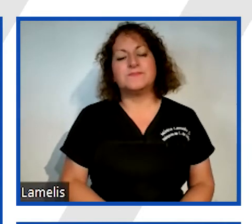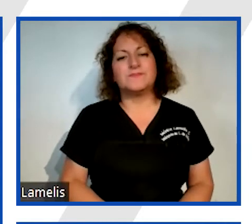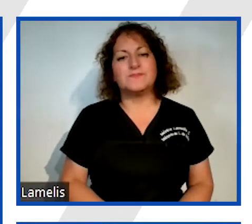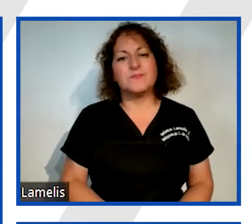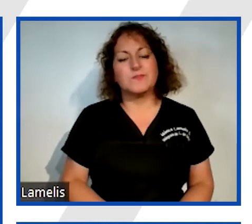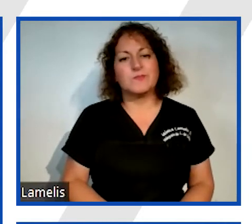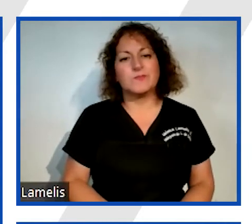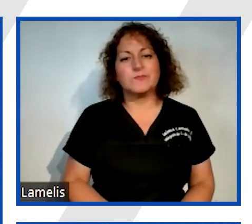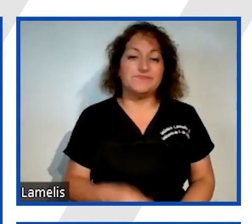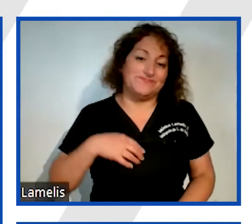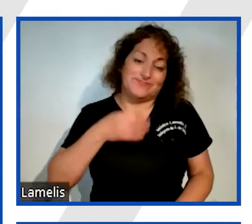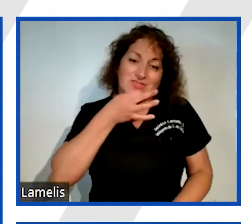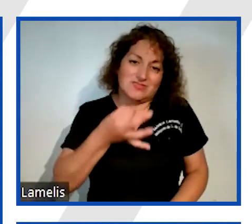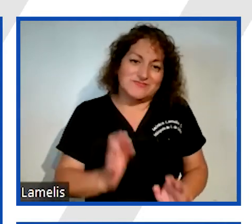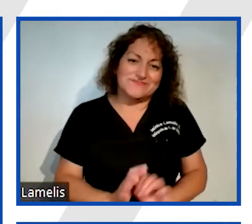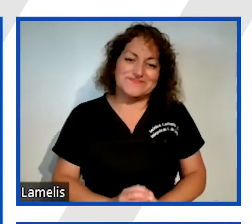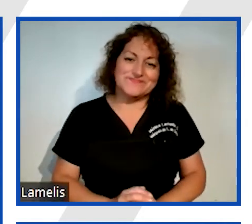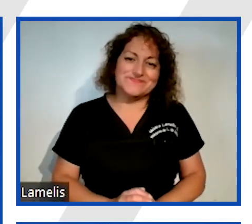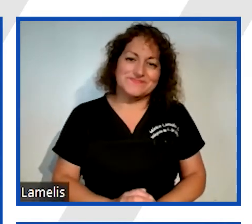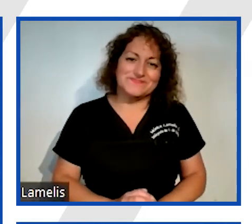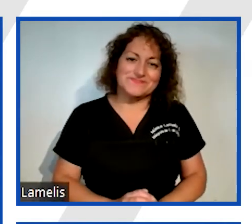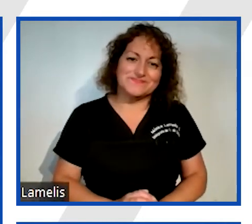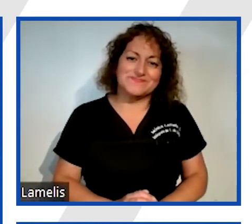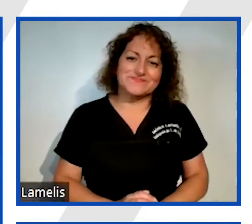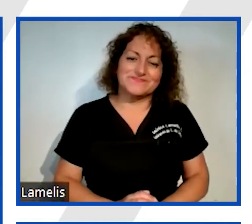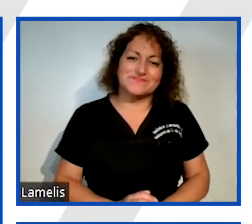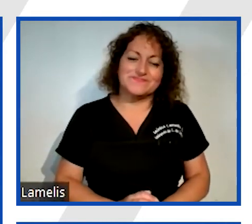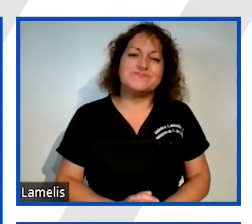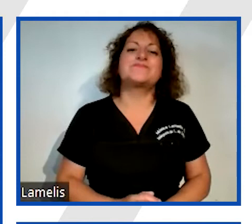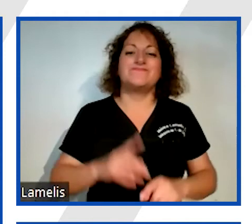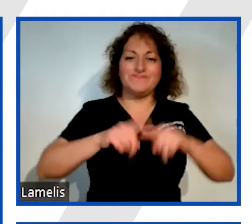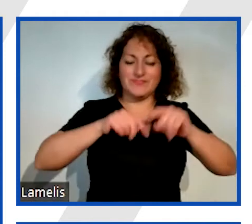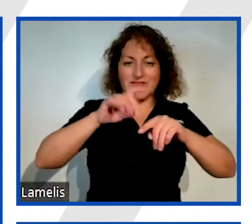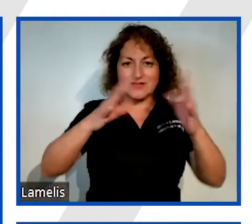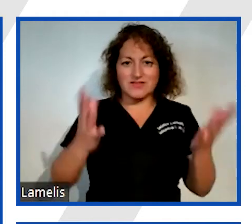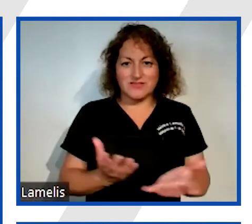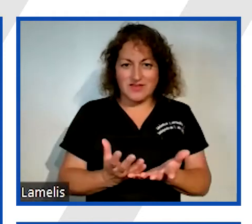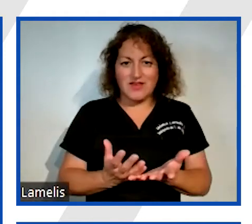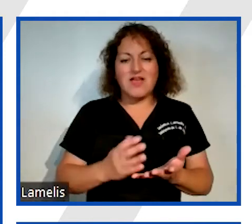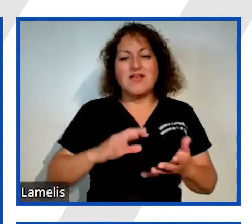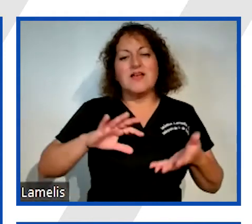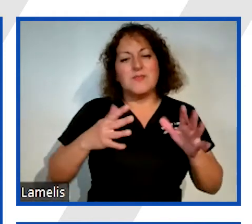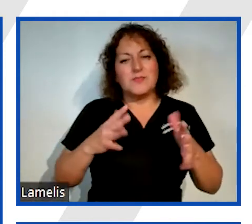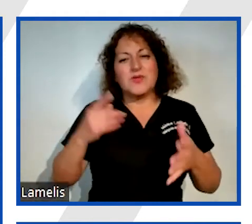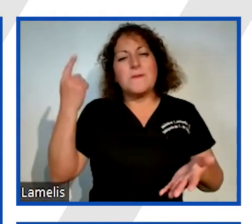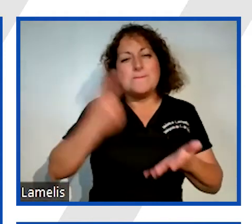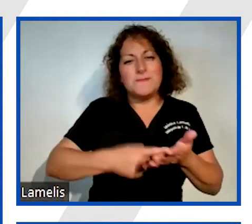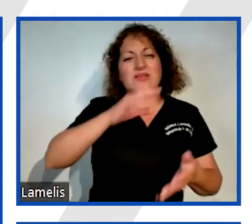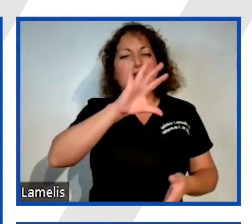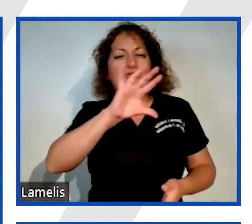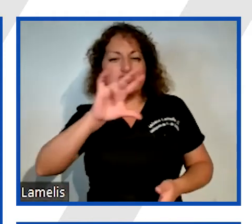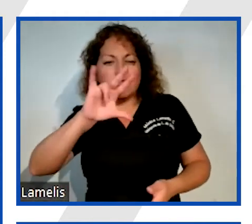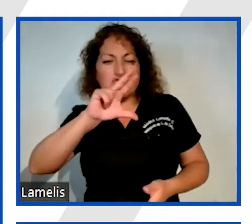bueno son los cuatro más en la tierra verdad hace aproximadamente 1800 millones de años